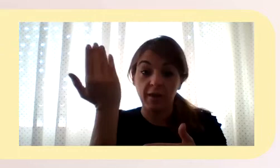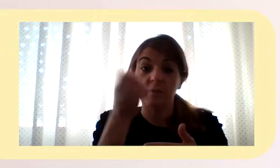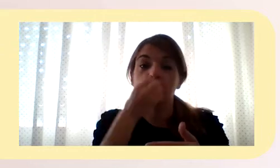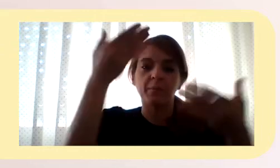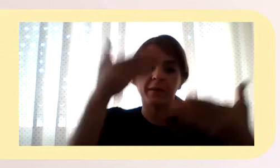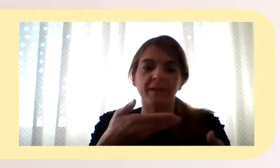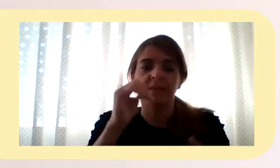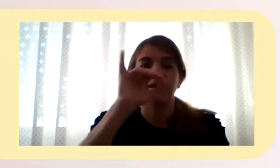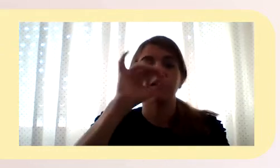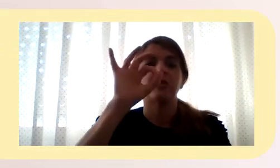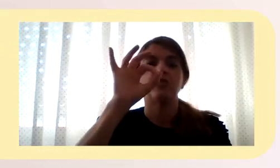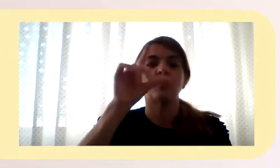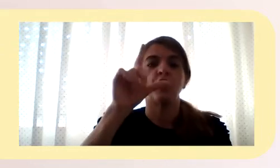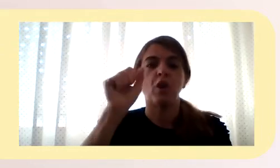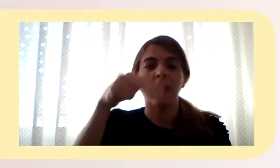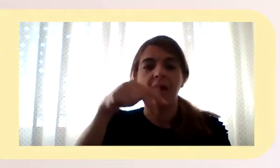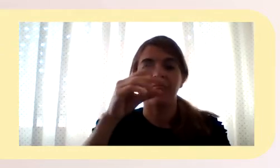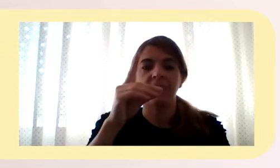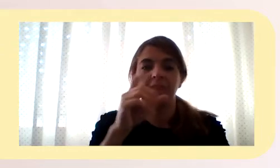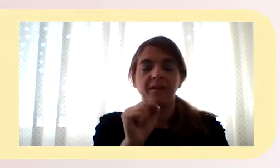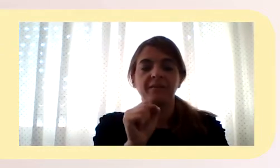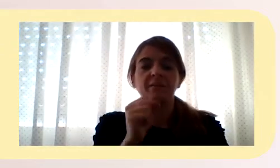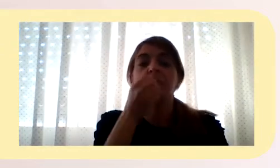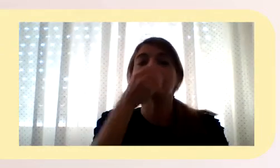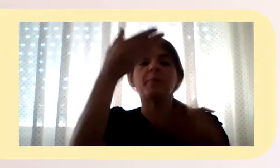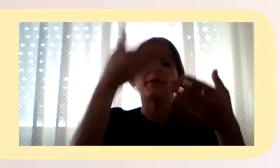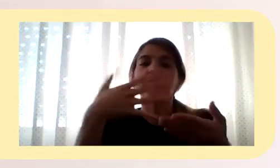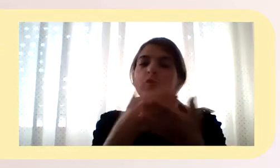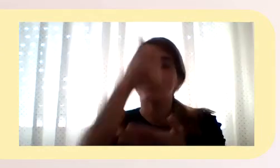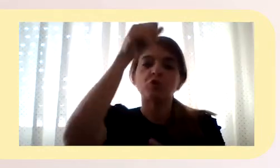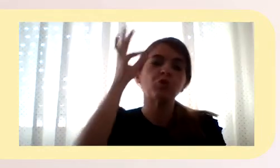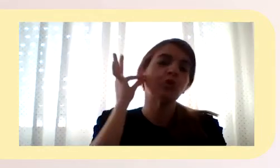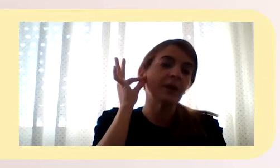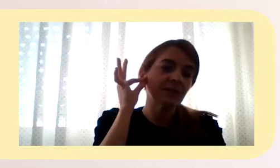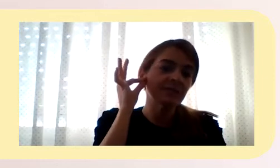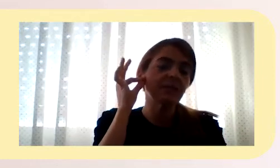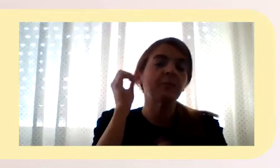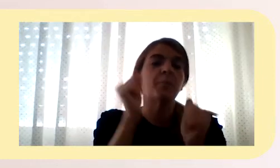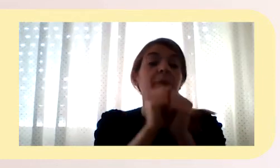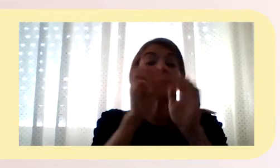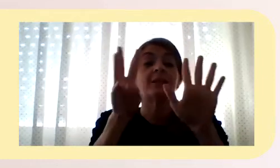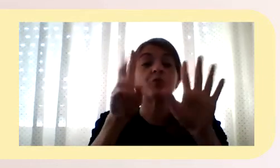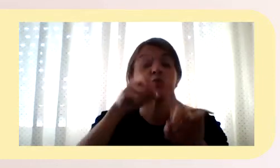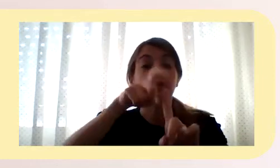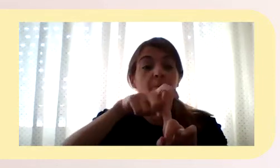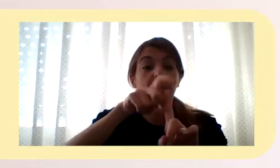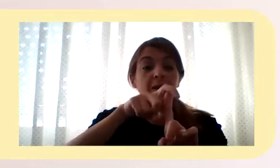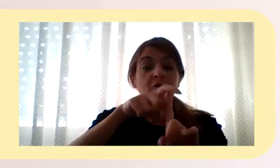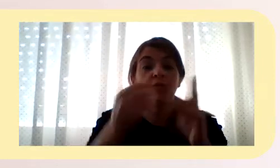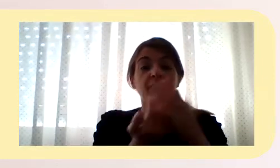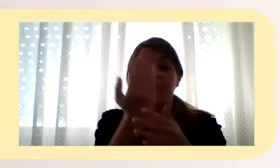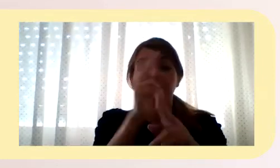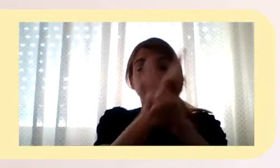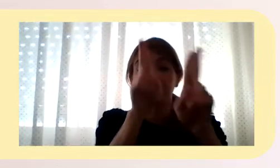Hola, buenos días. Gracias, Ana. Bienvenidos todos y todas en un día como hoy, un 28 de mayo, Día Internacional de la